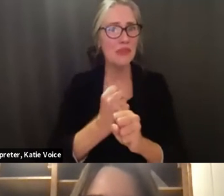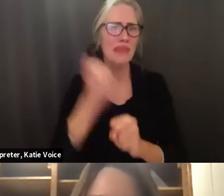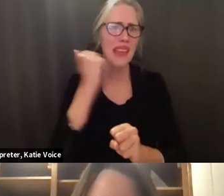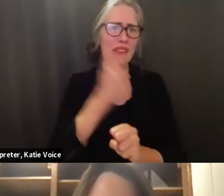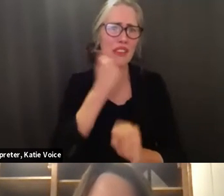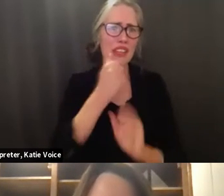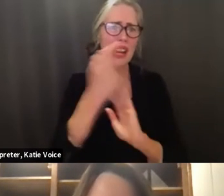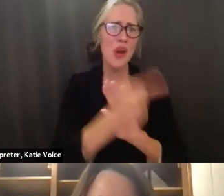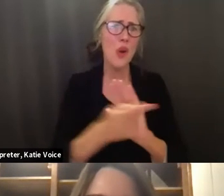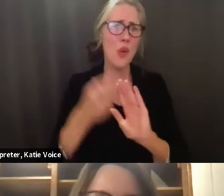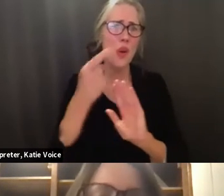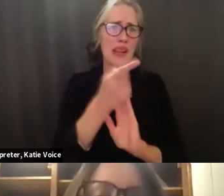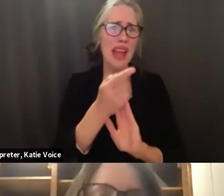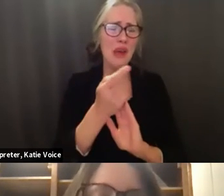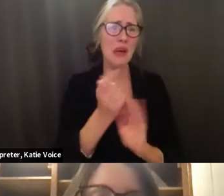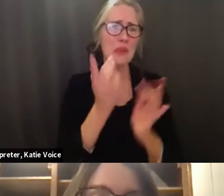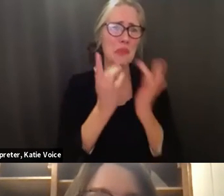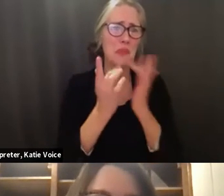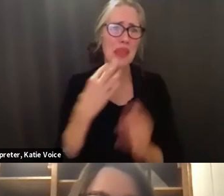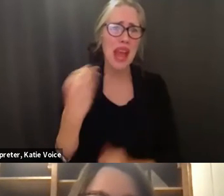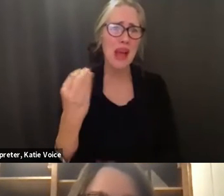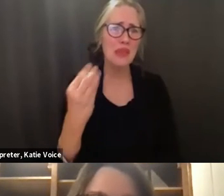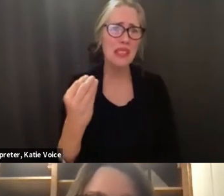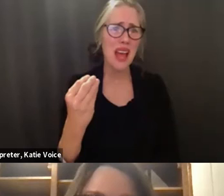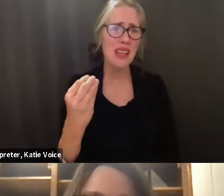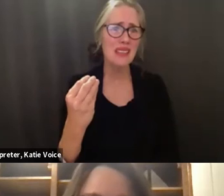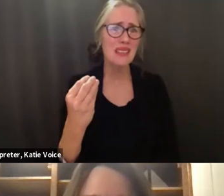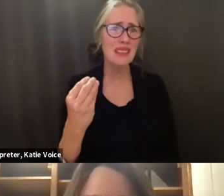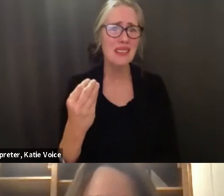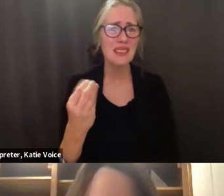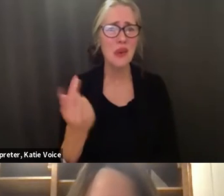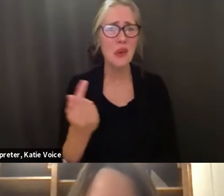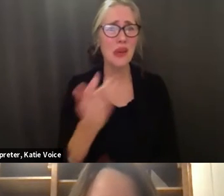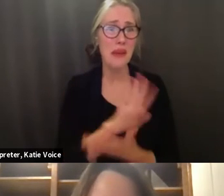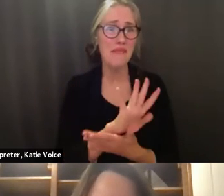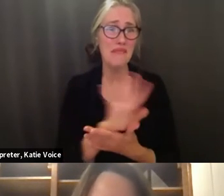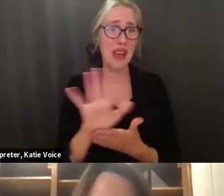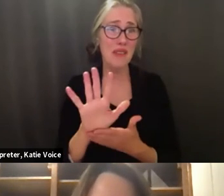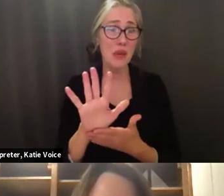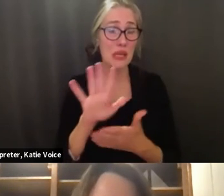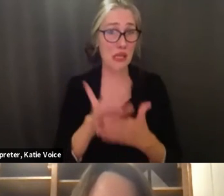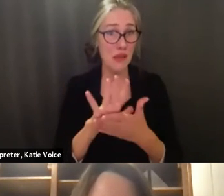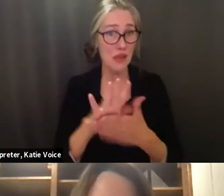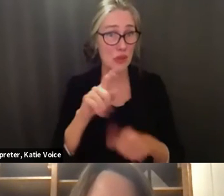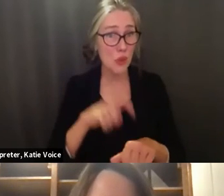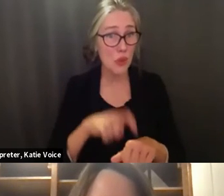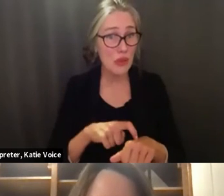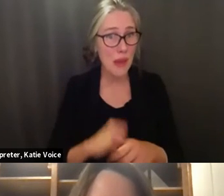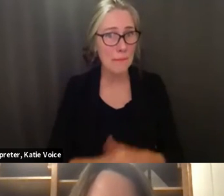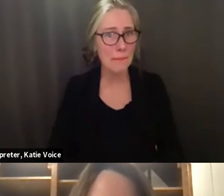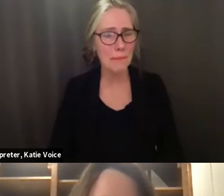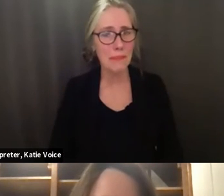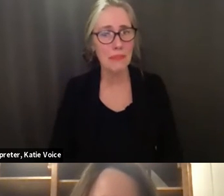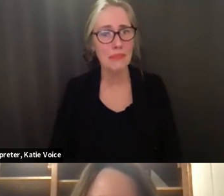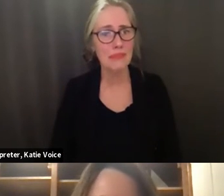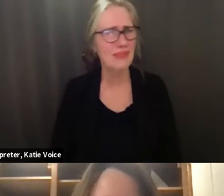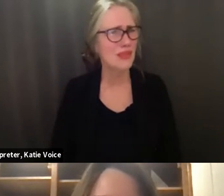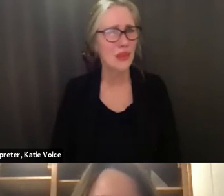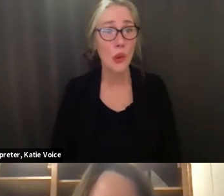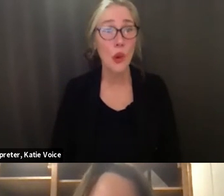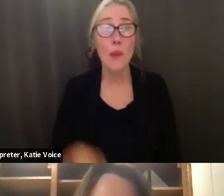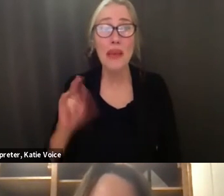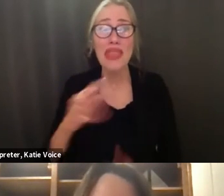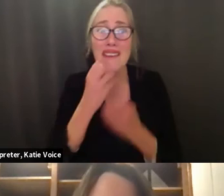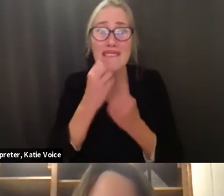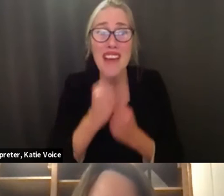día en que los niños están afuera equivale a 5 semanas de tiempo de clases. Eso es tiempo muy valioso